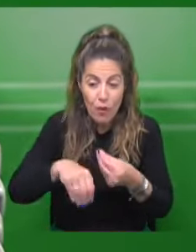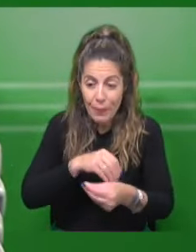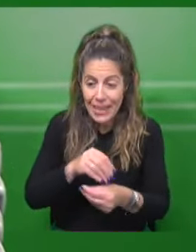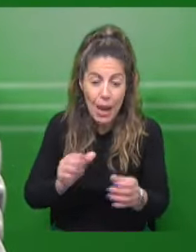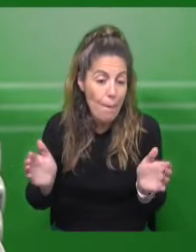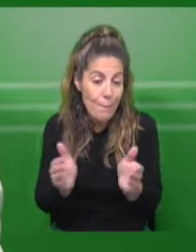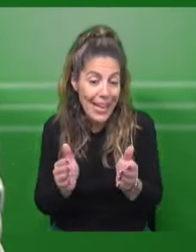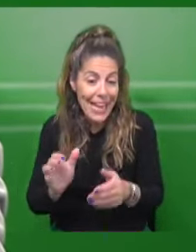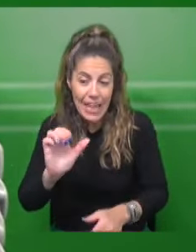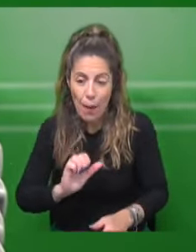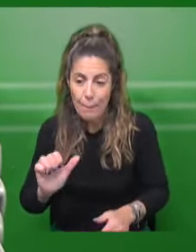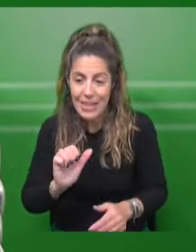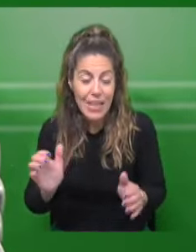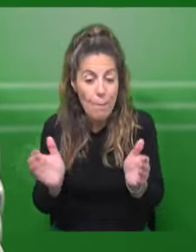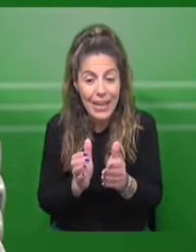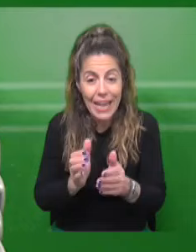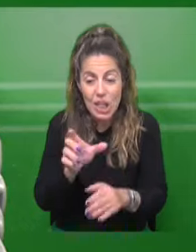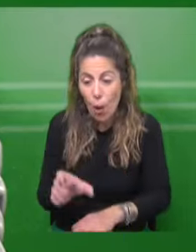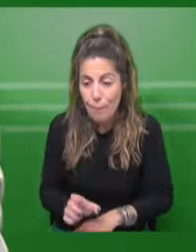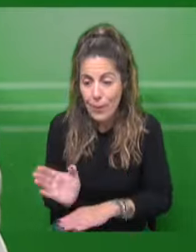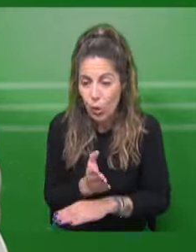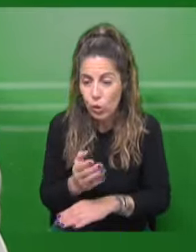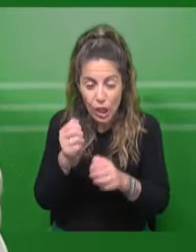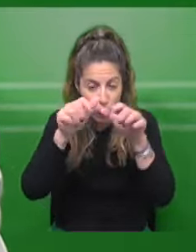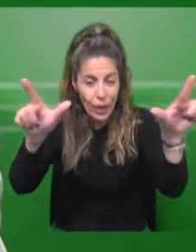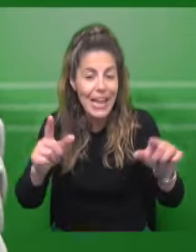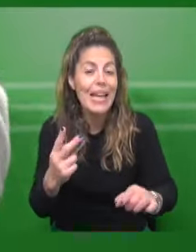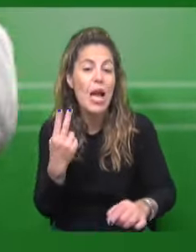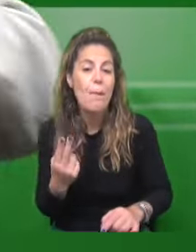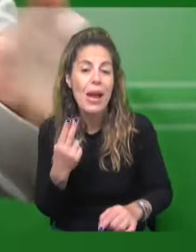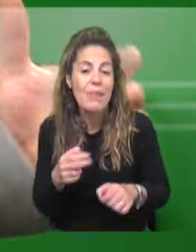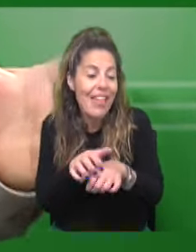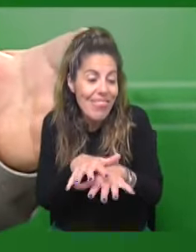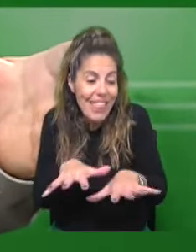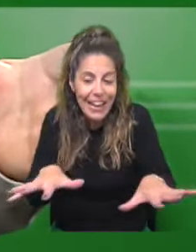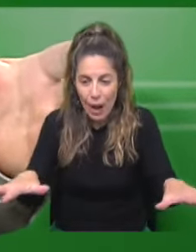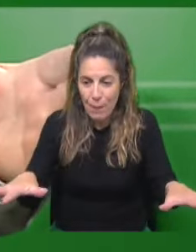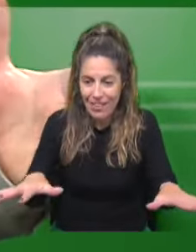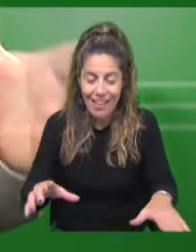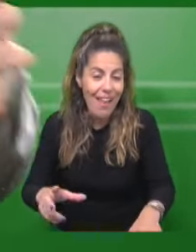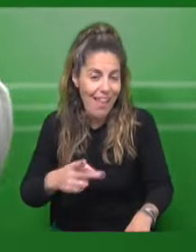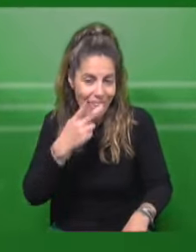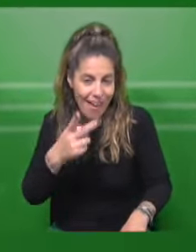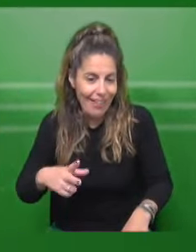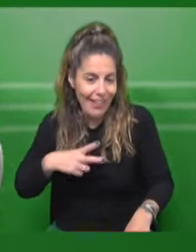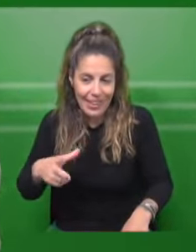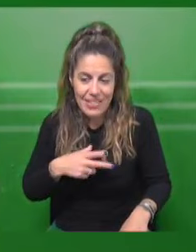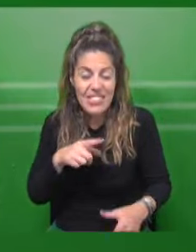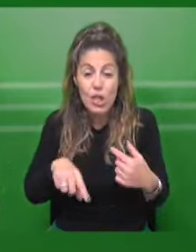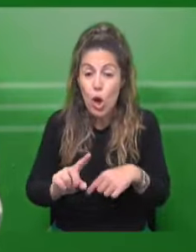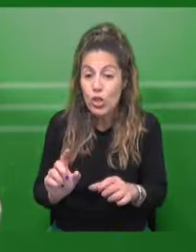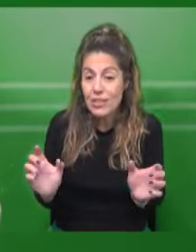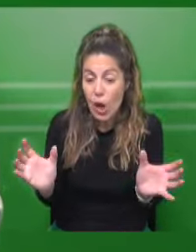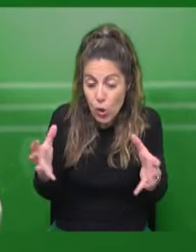empresa con pequeños productores Rurales que entonces te permite derramar de otra manera la riqueza porque si no se concentra muy pocas